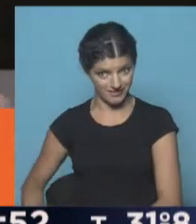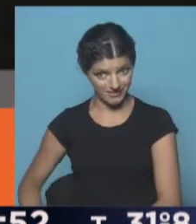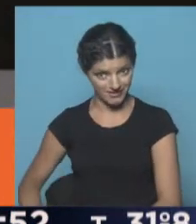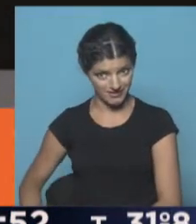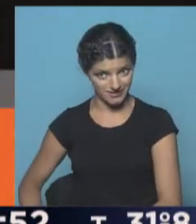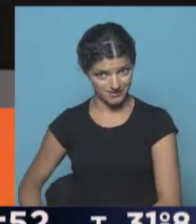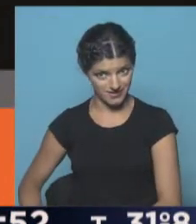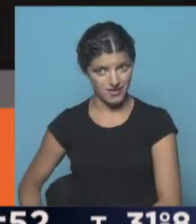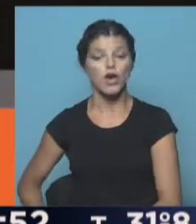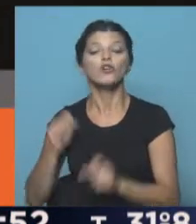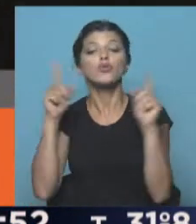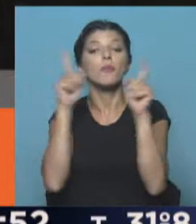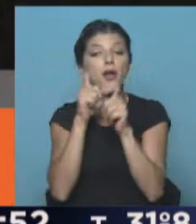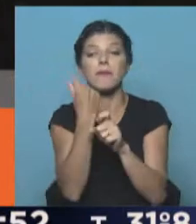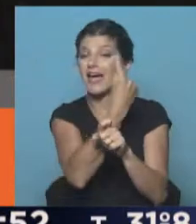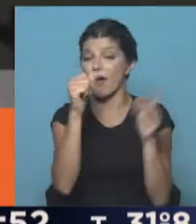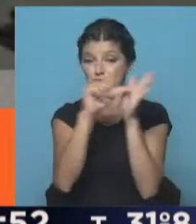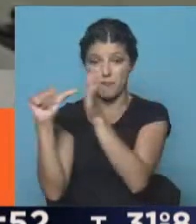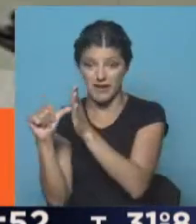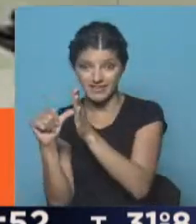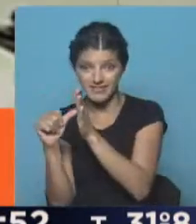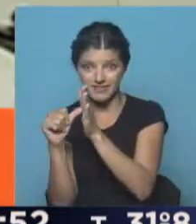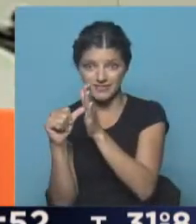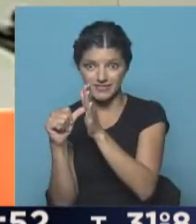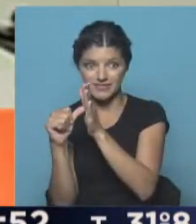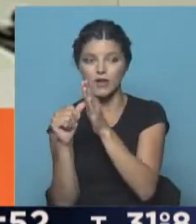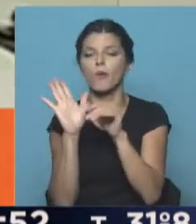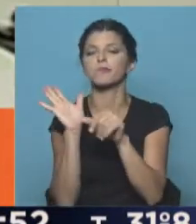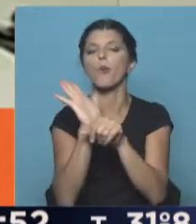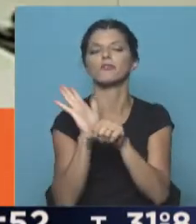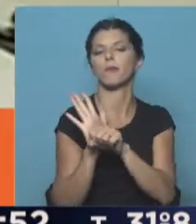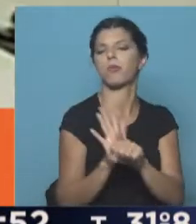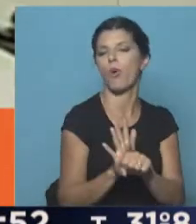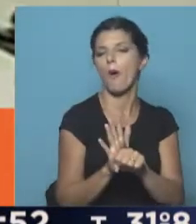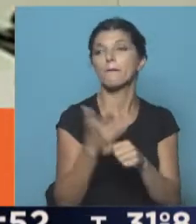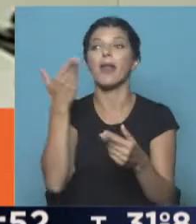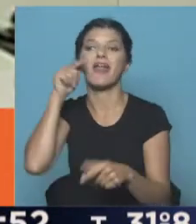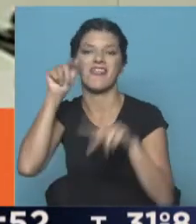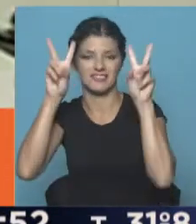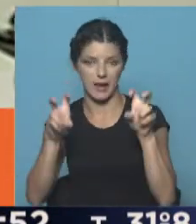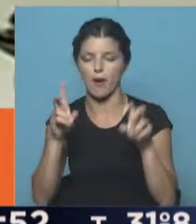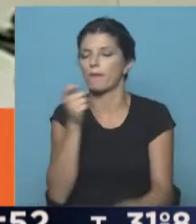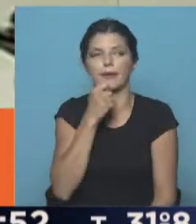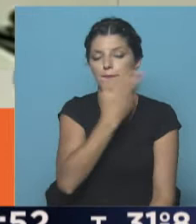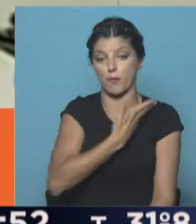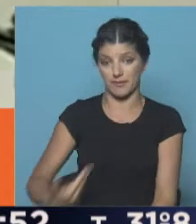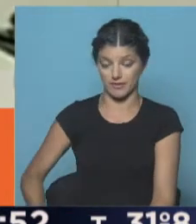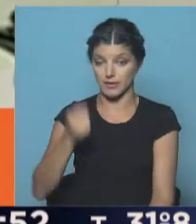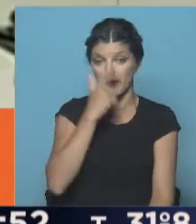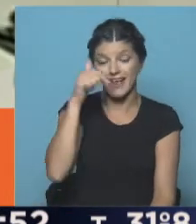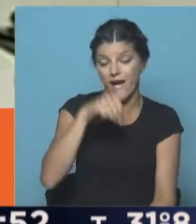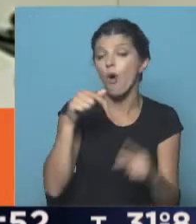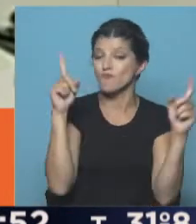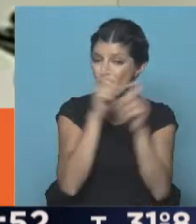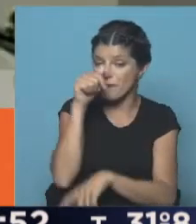atención interna para titular, digamos, con estos temas. El lado de Macri, bueno, los problemas internos dentro de la